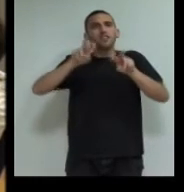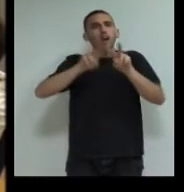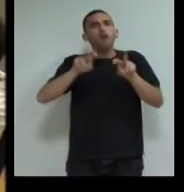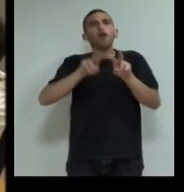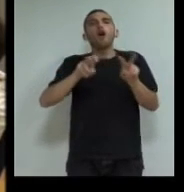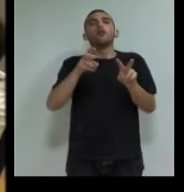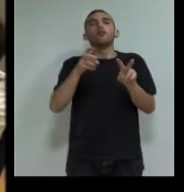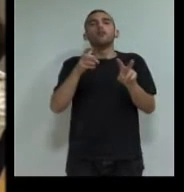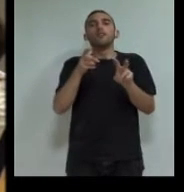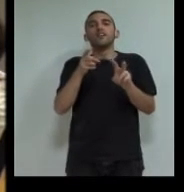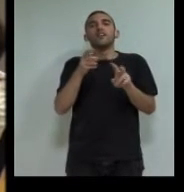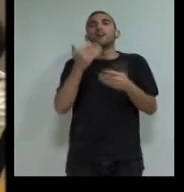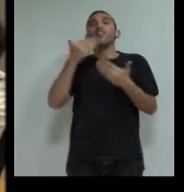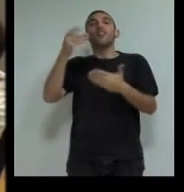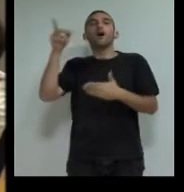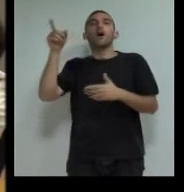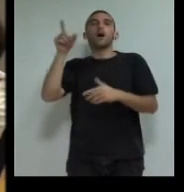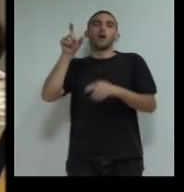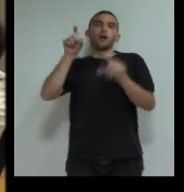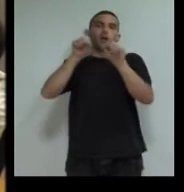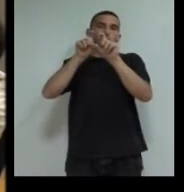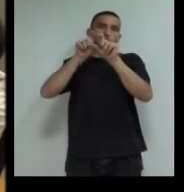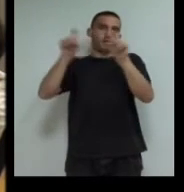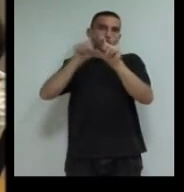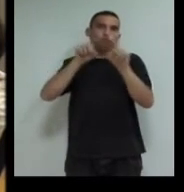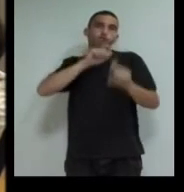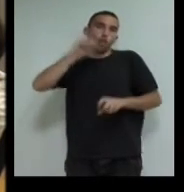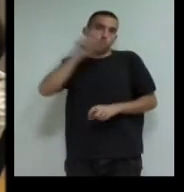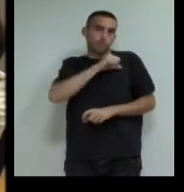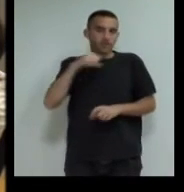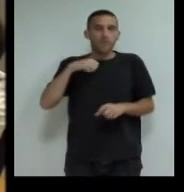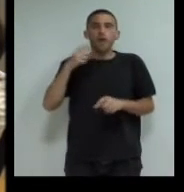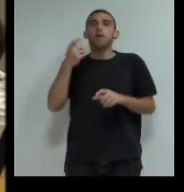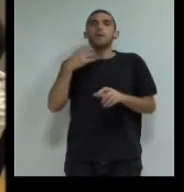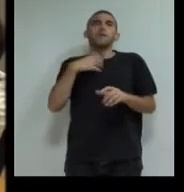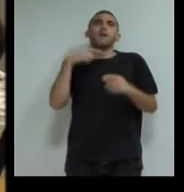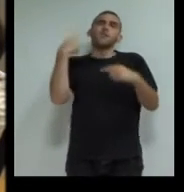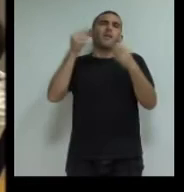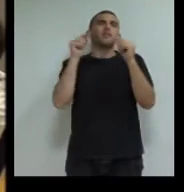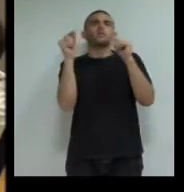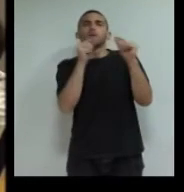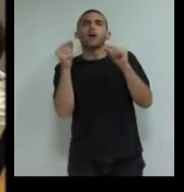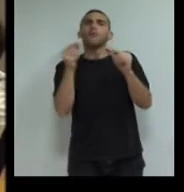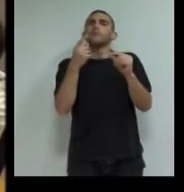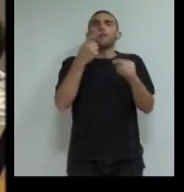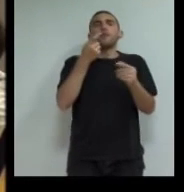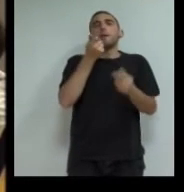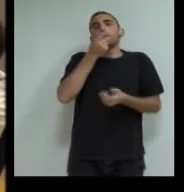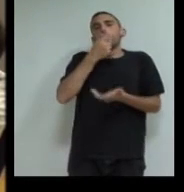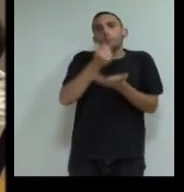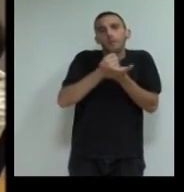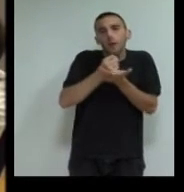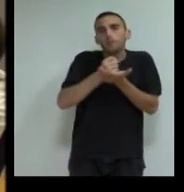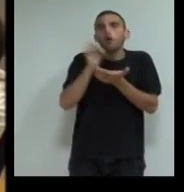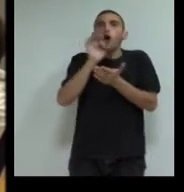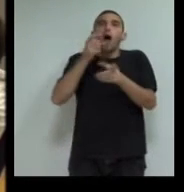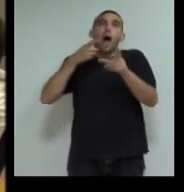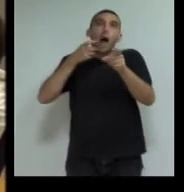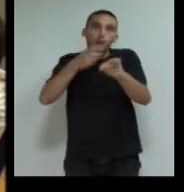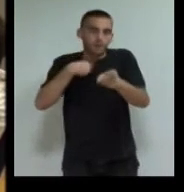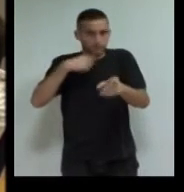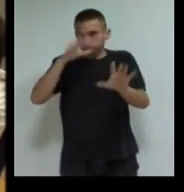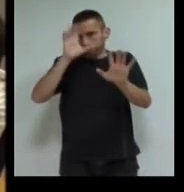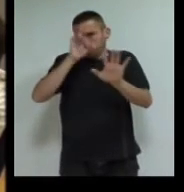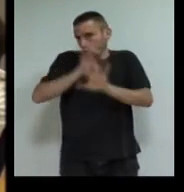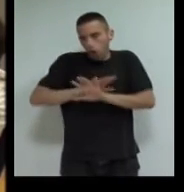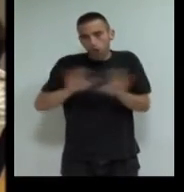fundaciones privadas, que luego discutiremos si son los de los medicamentos o los del lobby de las no sé qué o los de las armas, que no lo sé.